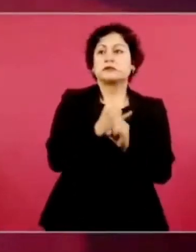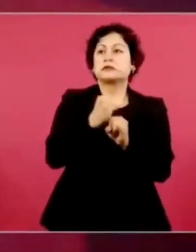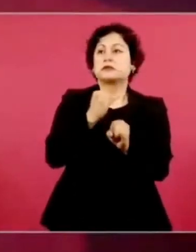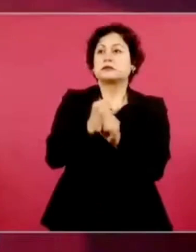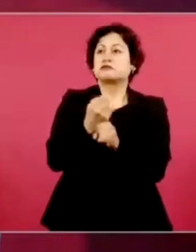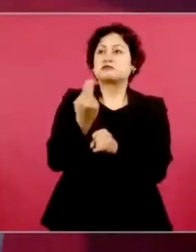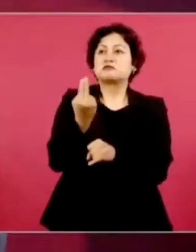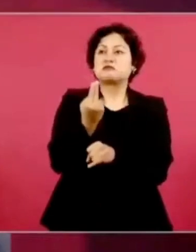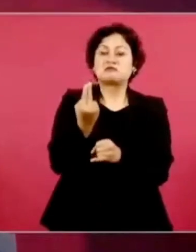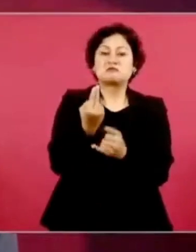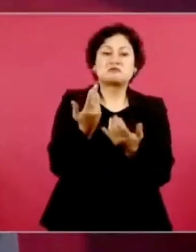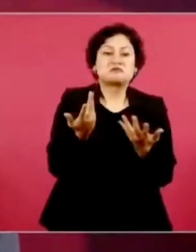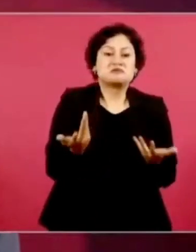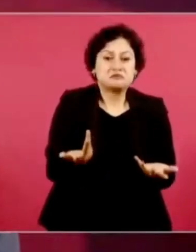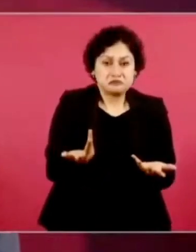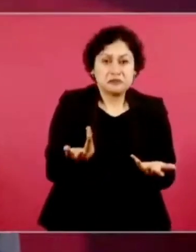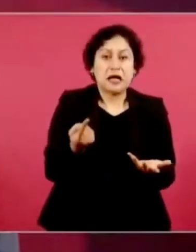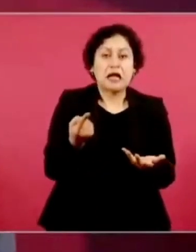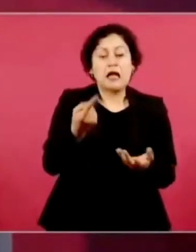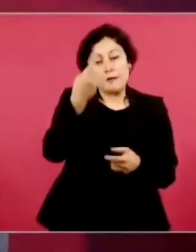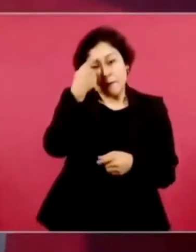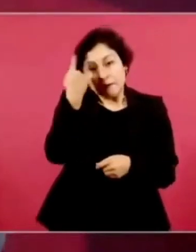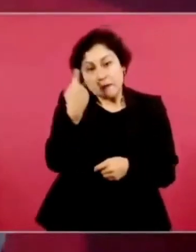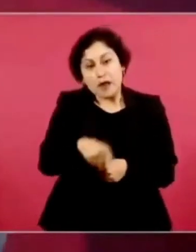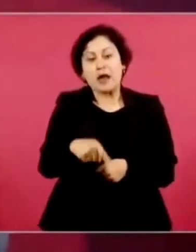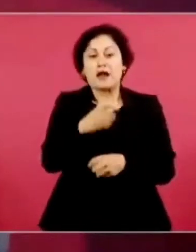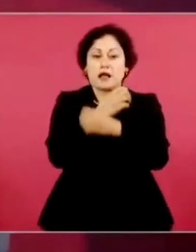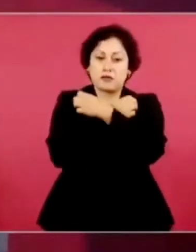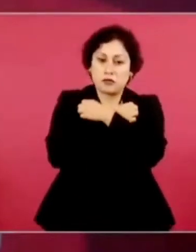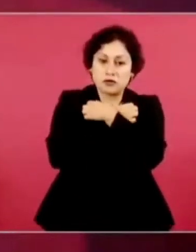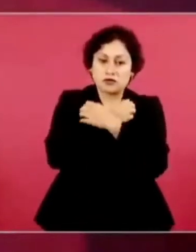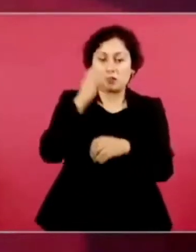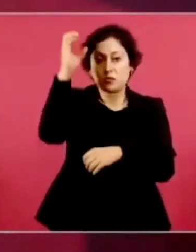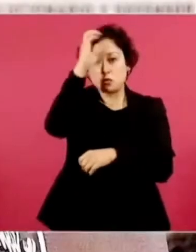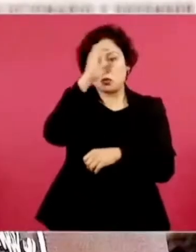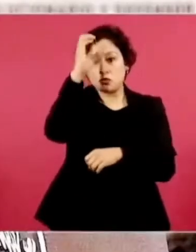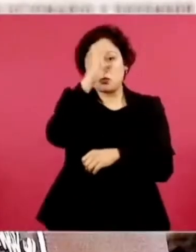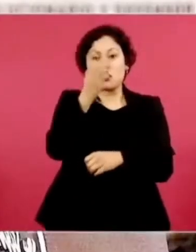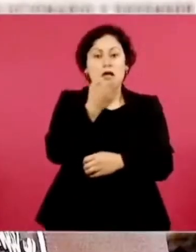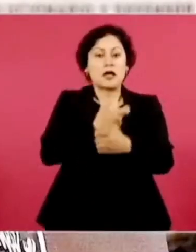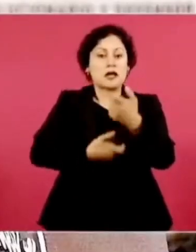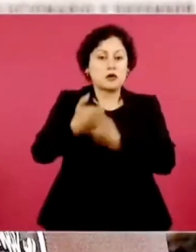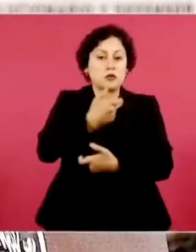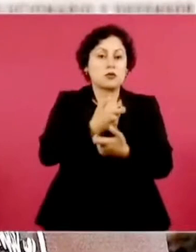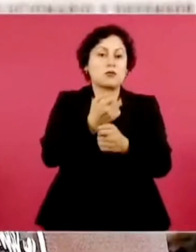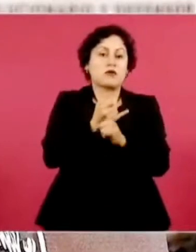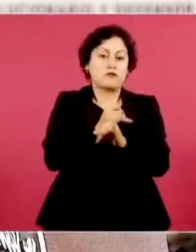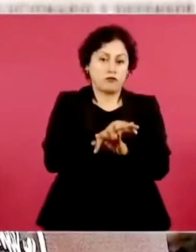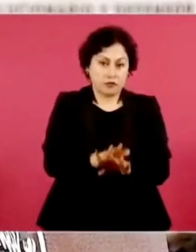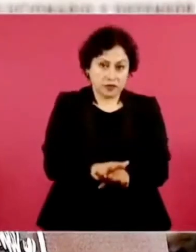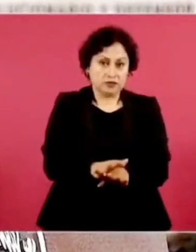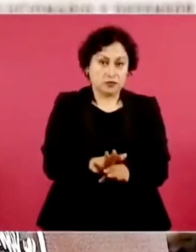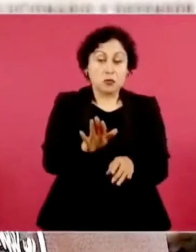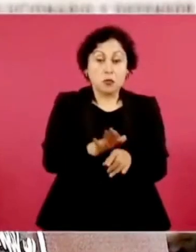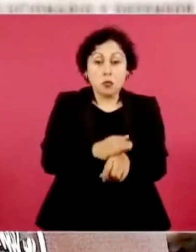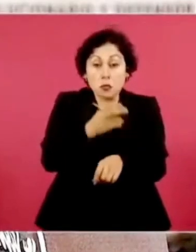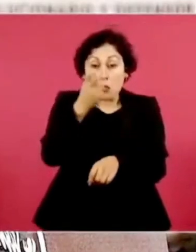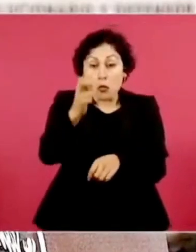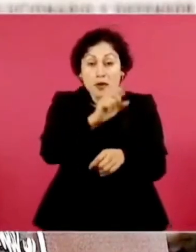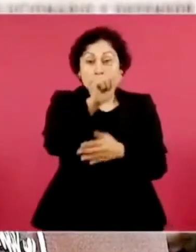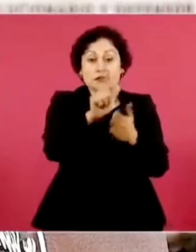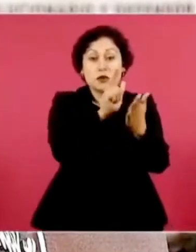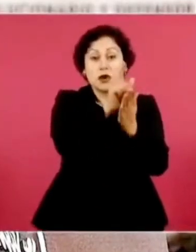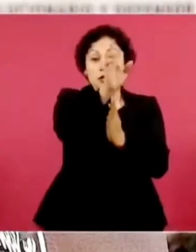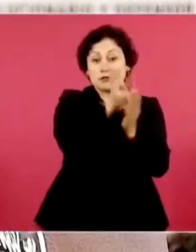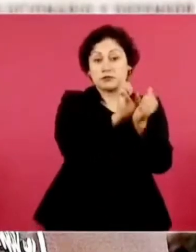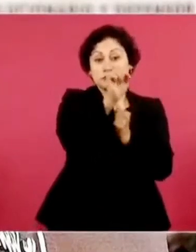educación, la cultura, la economía y la información, por lo que debe agregarse un criterio